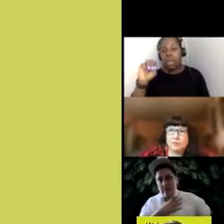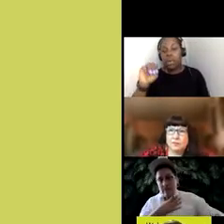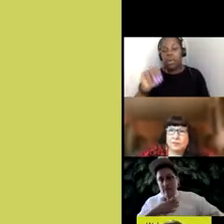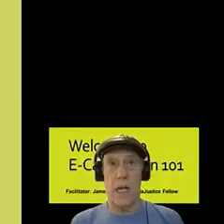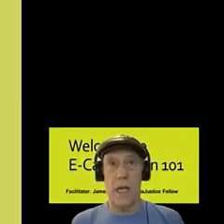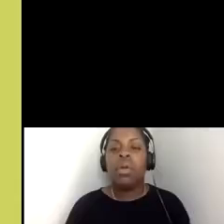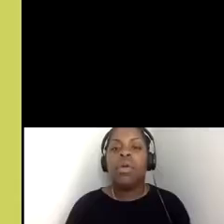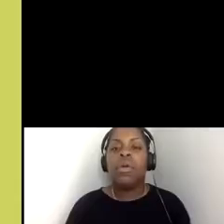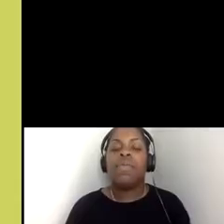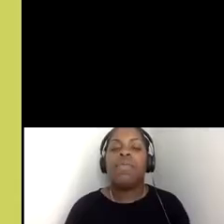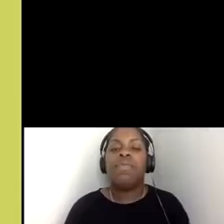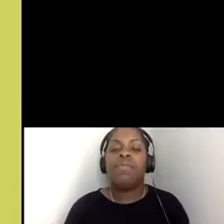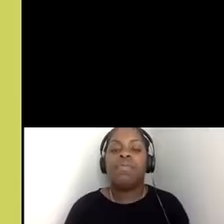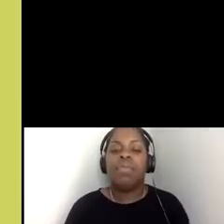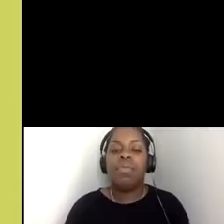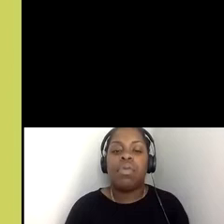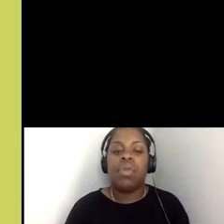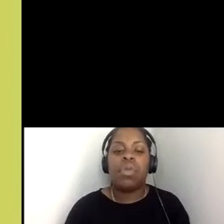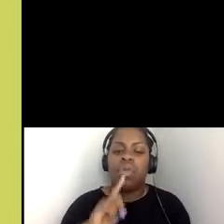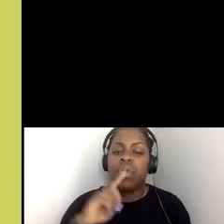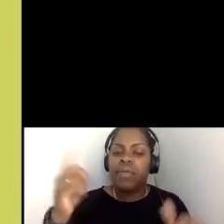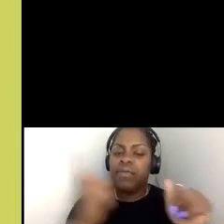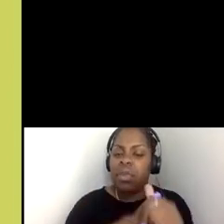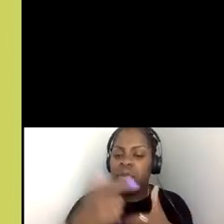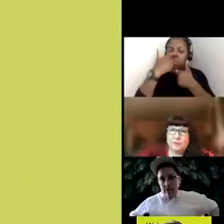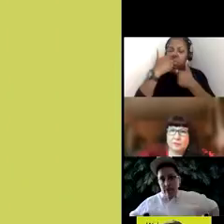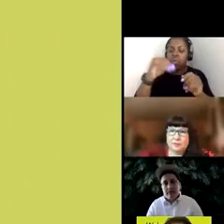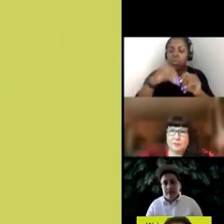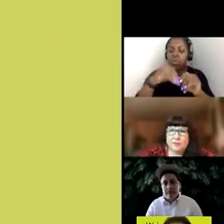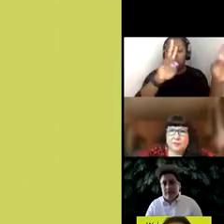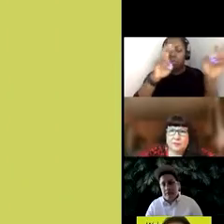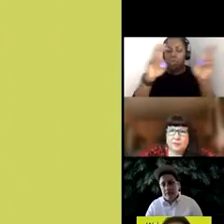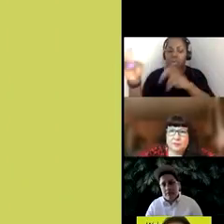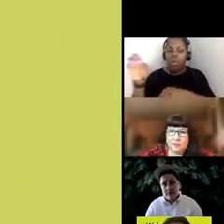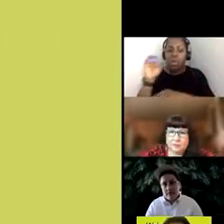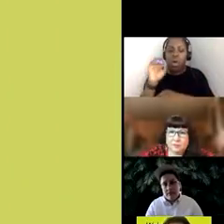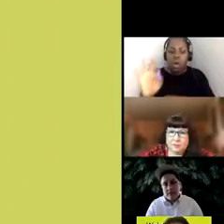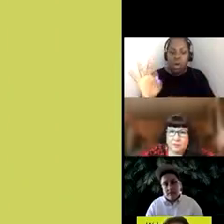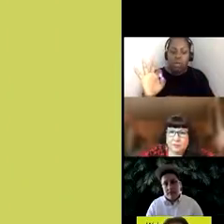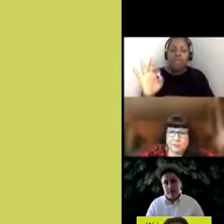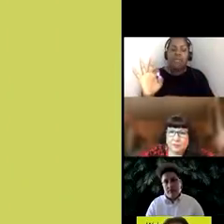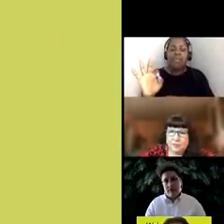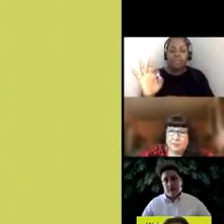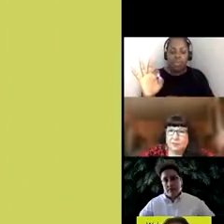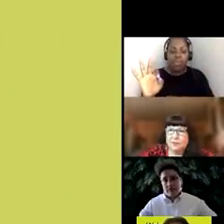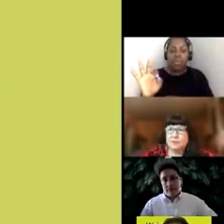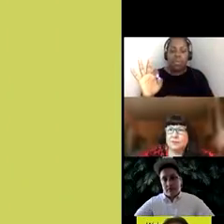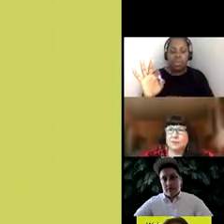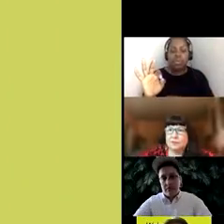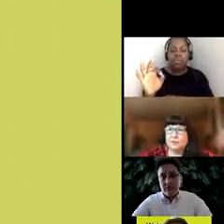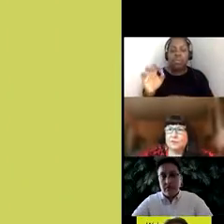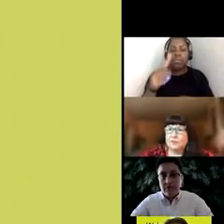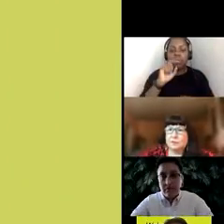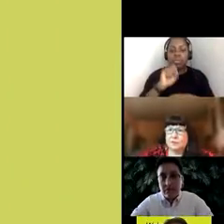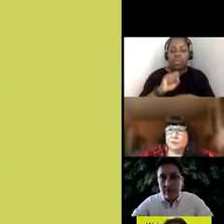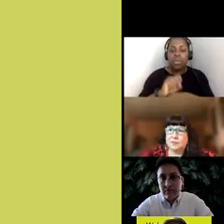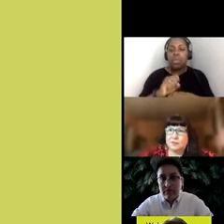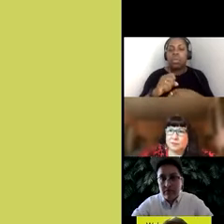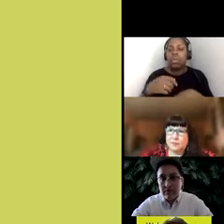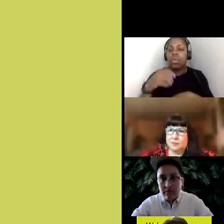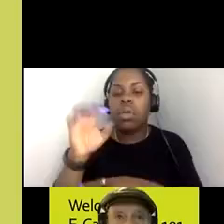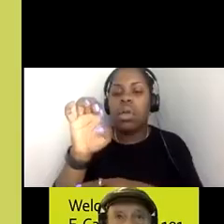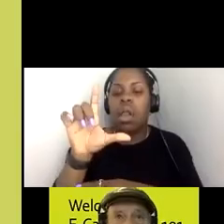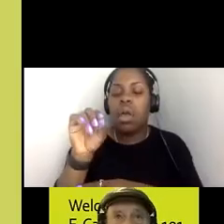primero me interesó el tema de encarcelación electrónica en el 2009, cuando